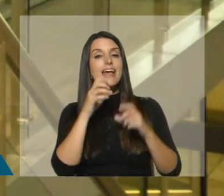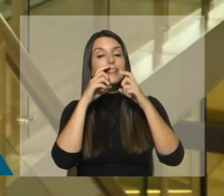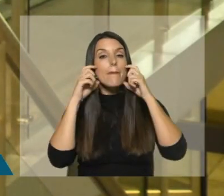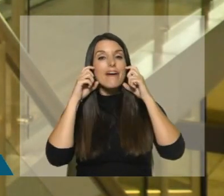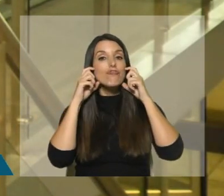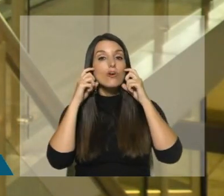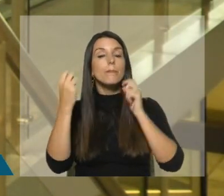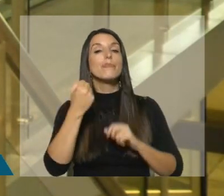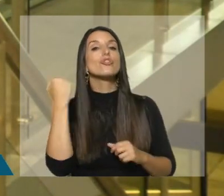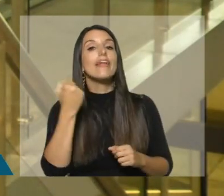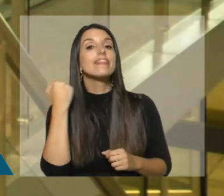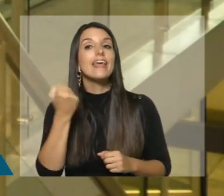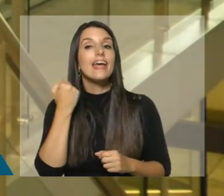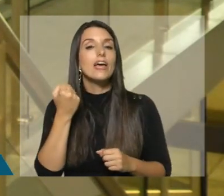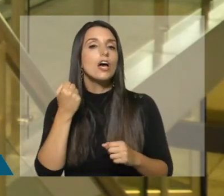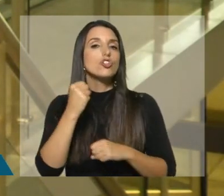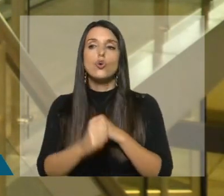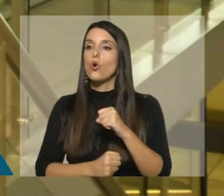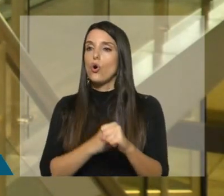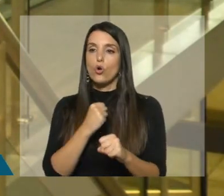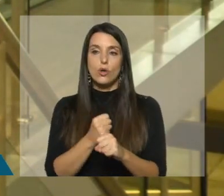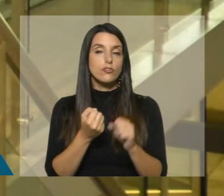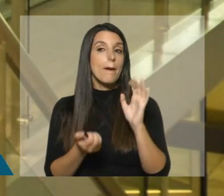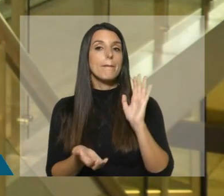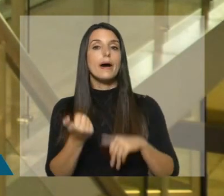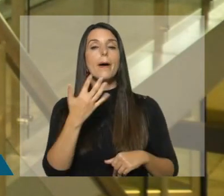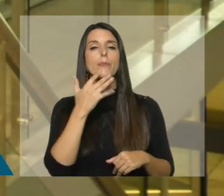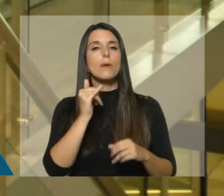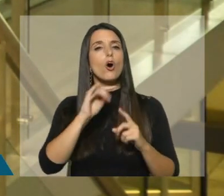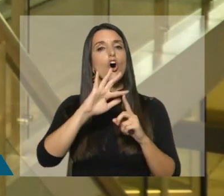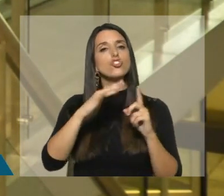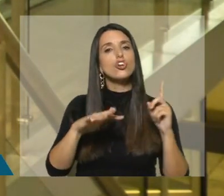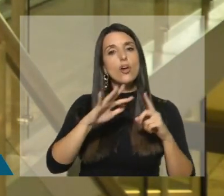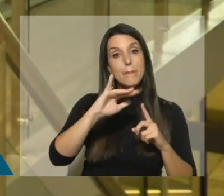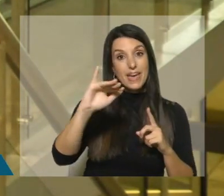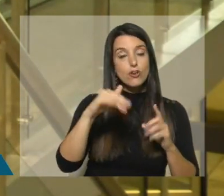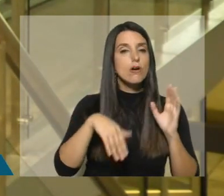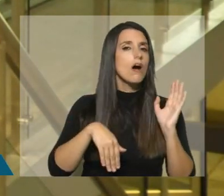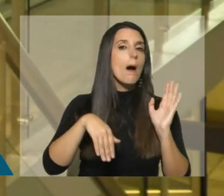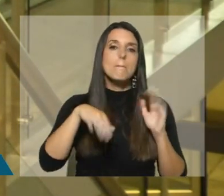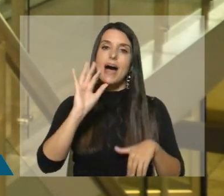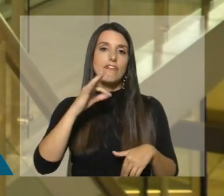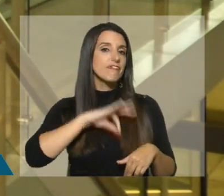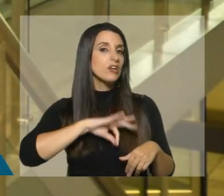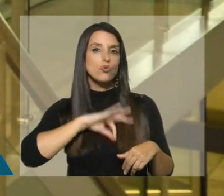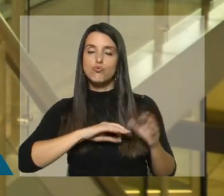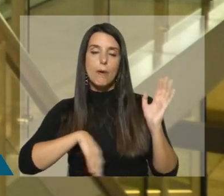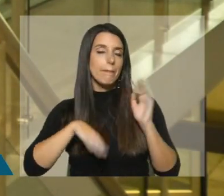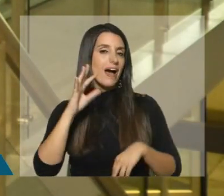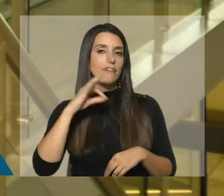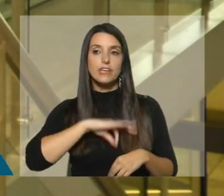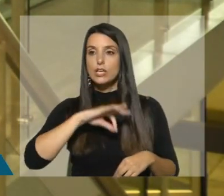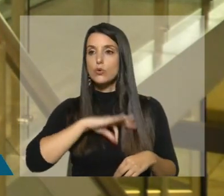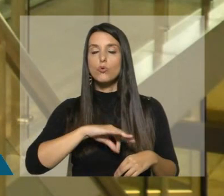es importante tenerlos durante todo el año, sobre todo en las épocas de otoño, invierno, donde hay mayor circulación de virus de